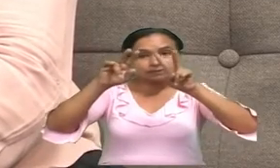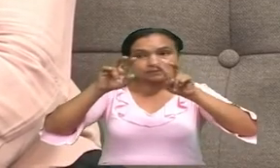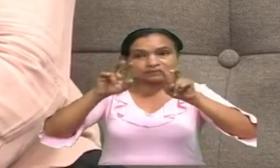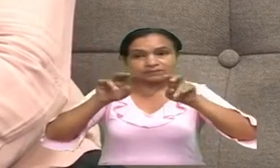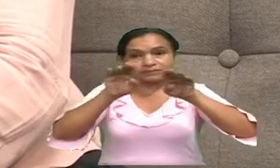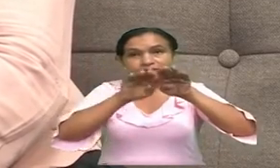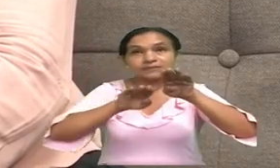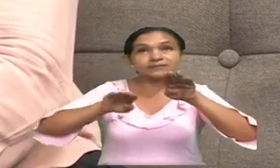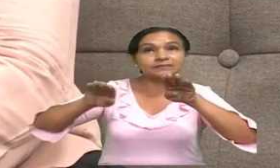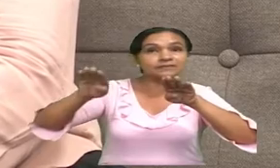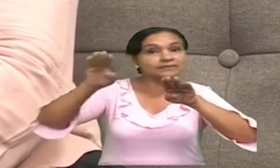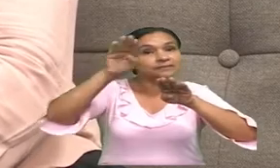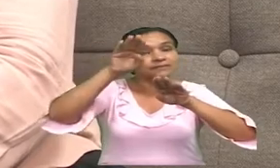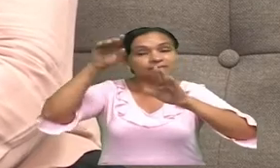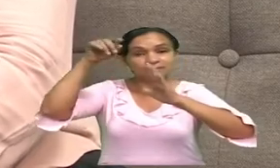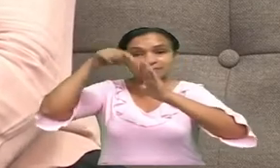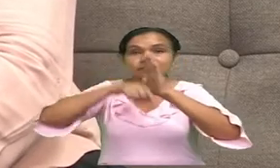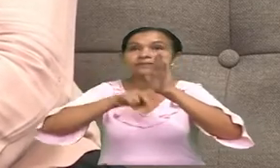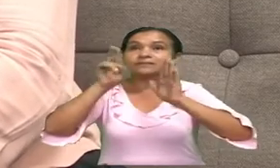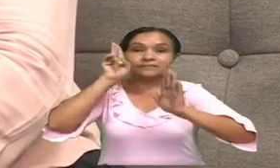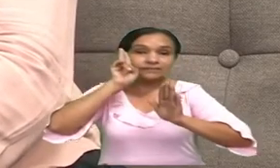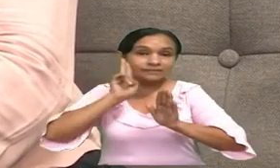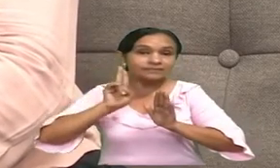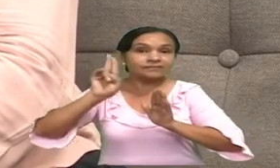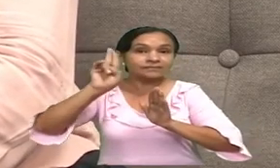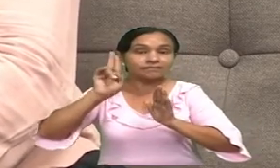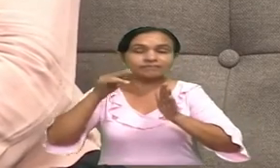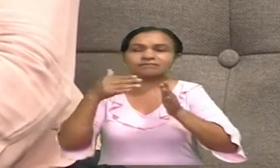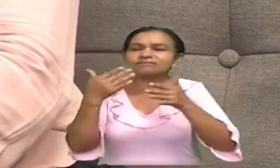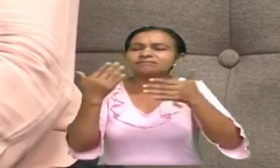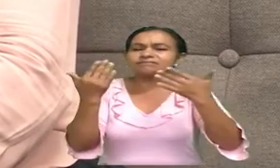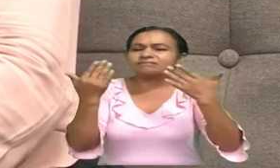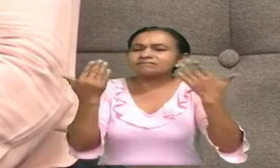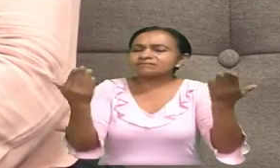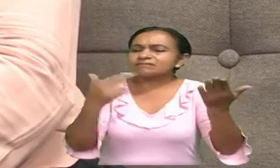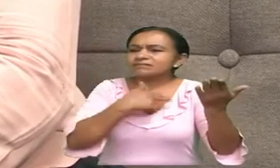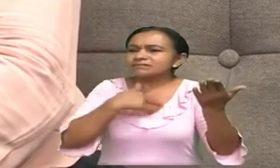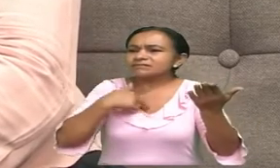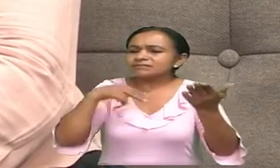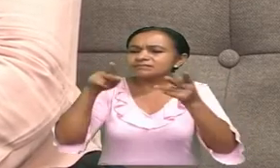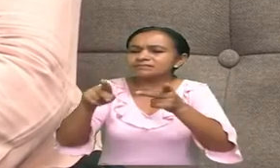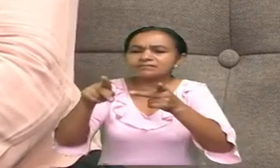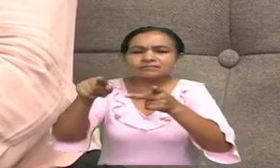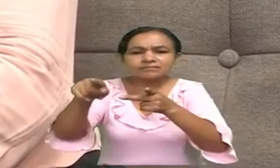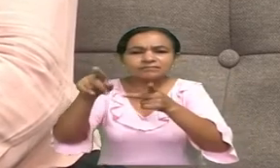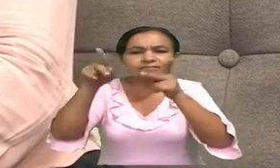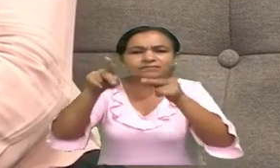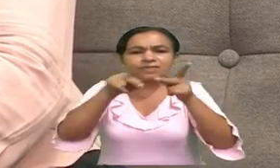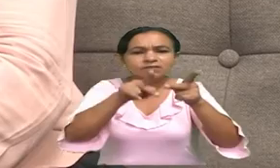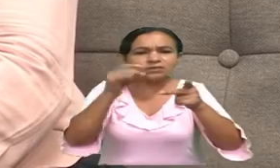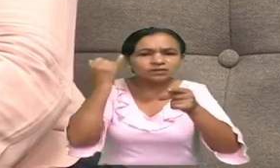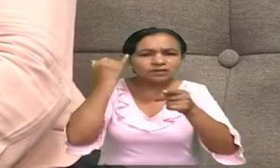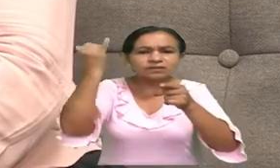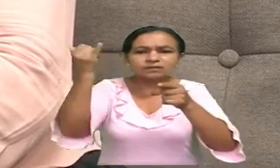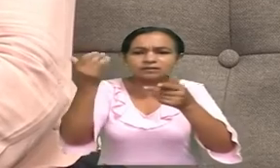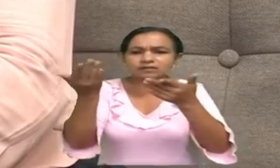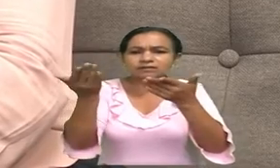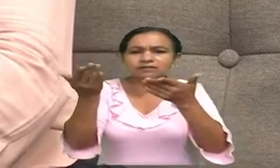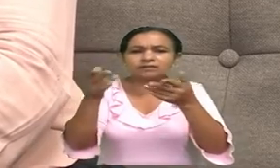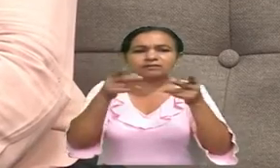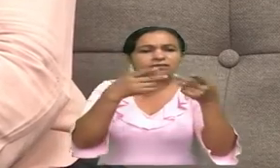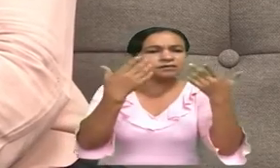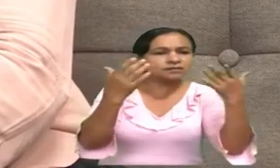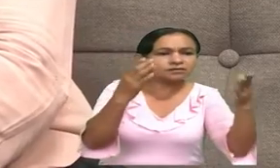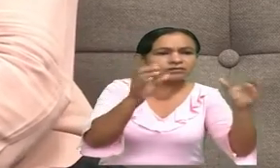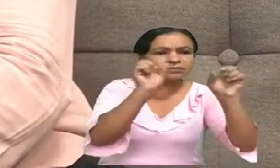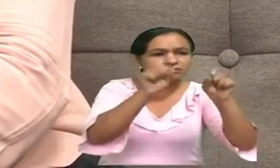más profunda en nuestras universidades. O sea, ¿qué estamos produciendo? ¿Qué productos hemos logrado patentar?